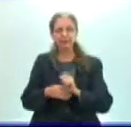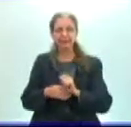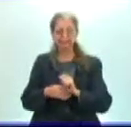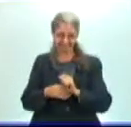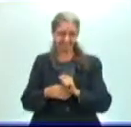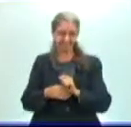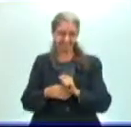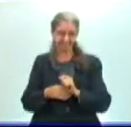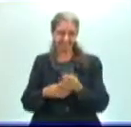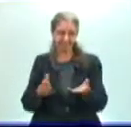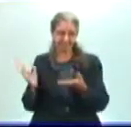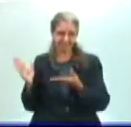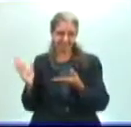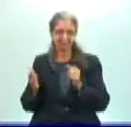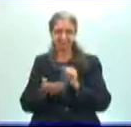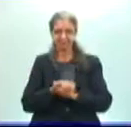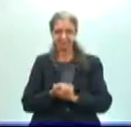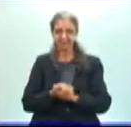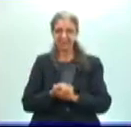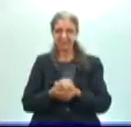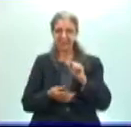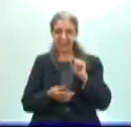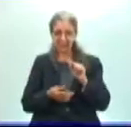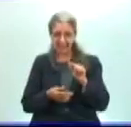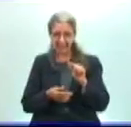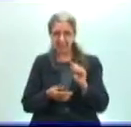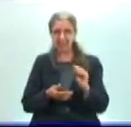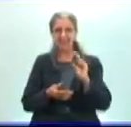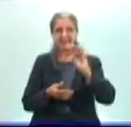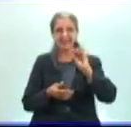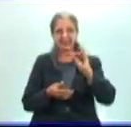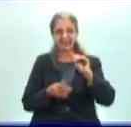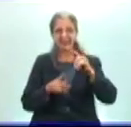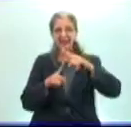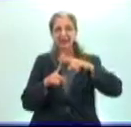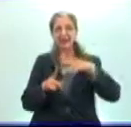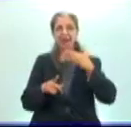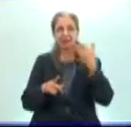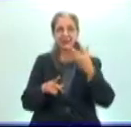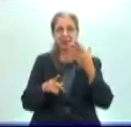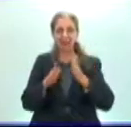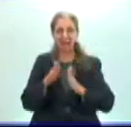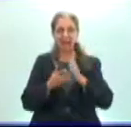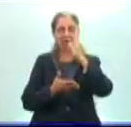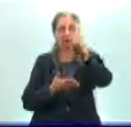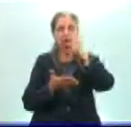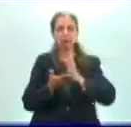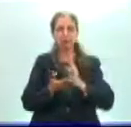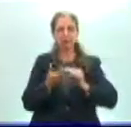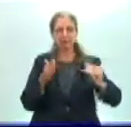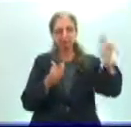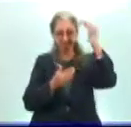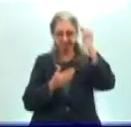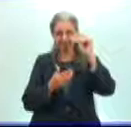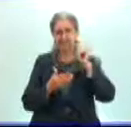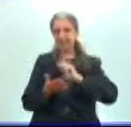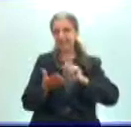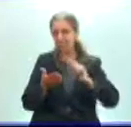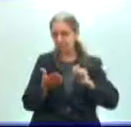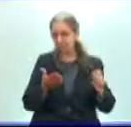la hipotenusa. Esto es lo que plantea el teorema de las alturas.